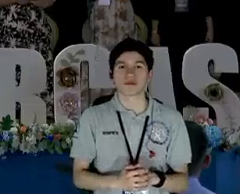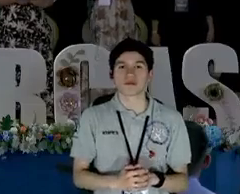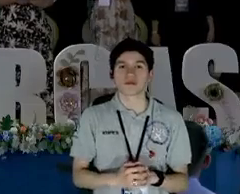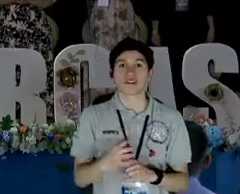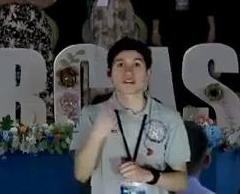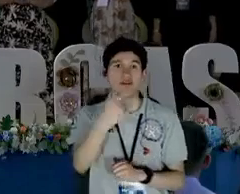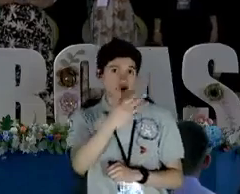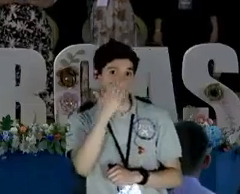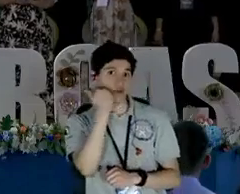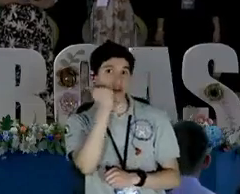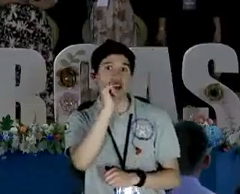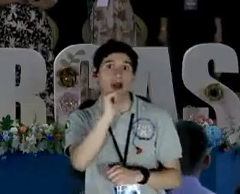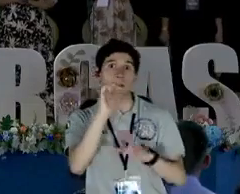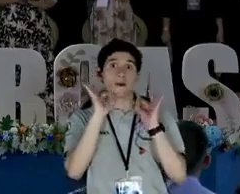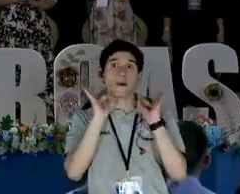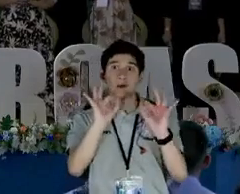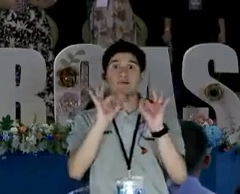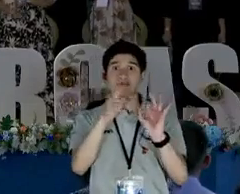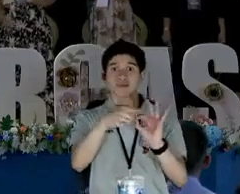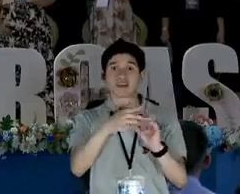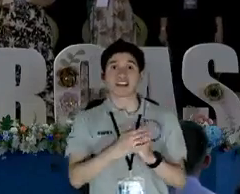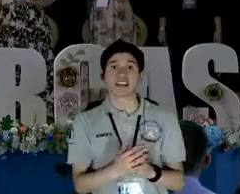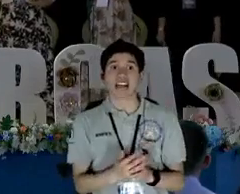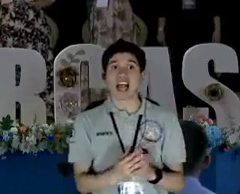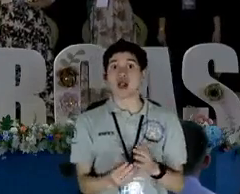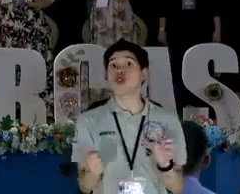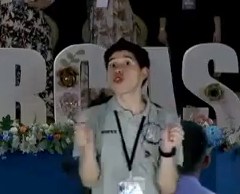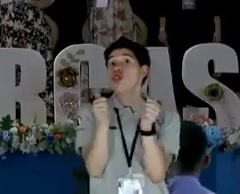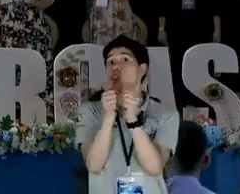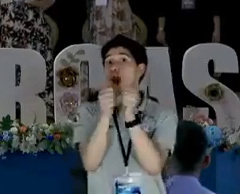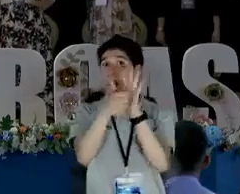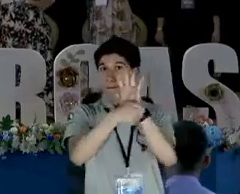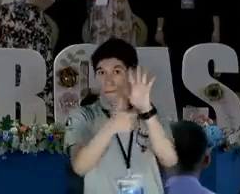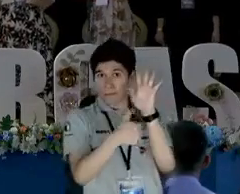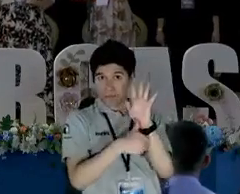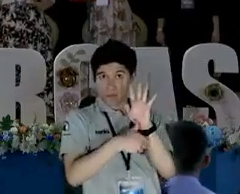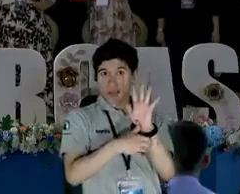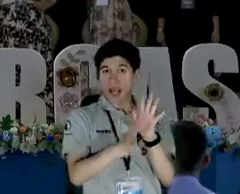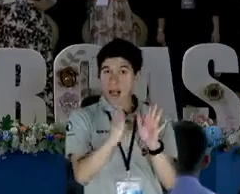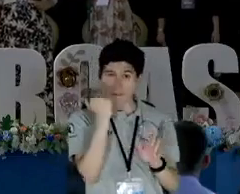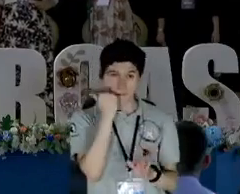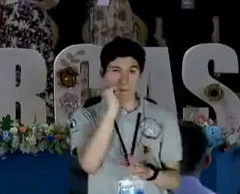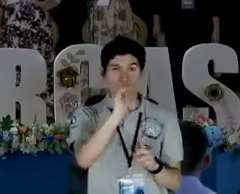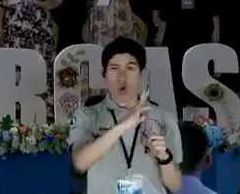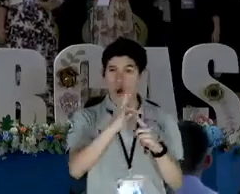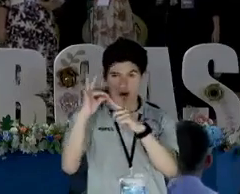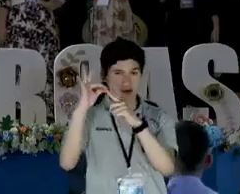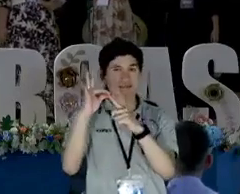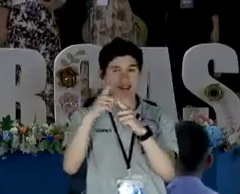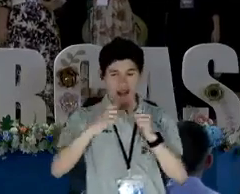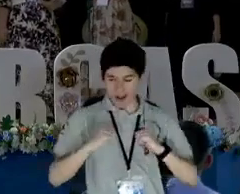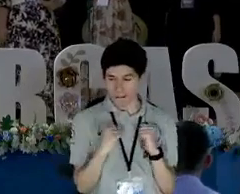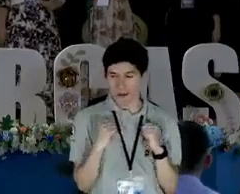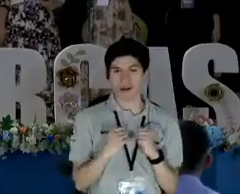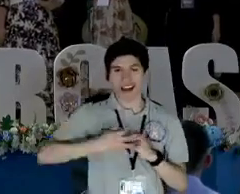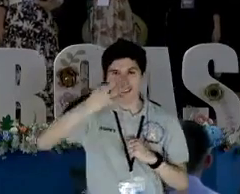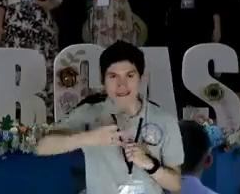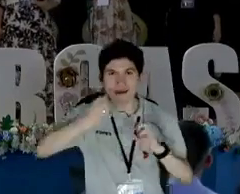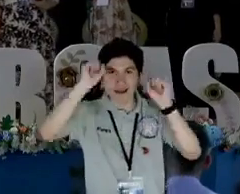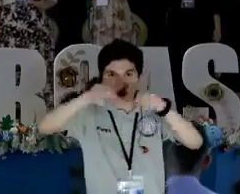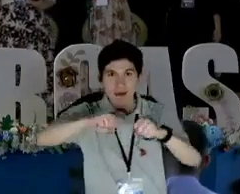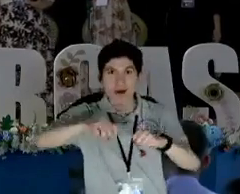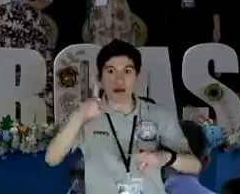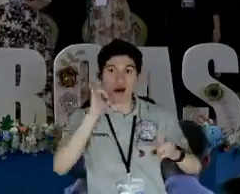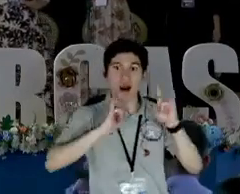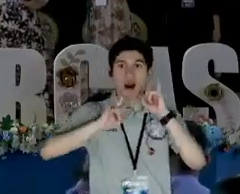tenido varias veces en Mujer VIP desde Bogotá. Y cada vez que nos permite el Señor escucharla, Dios nos da